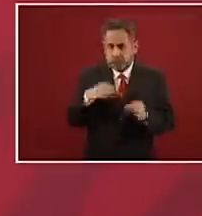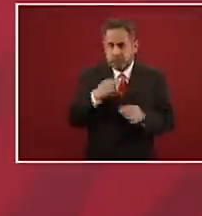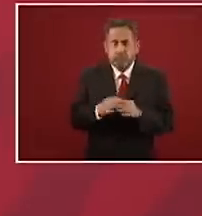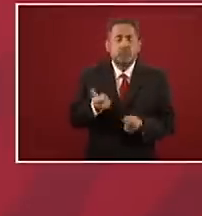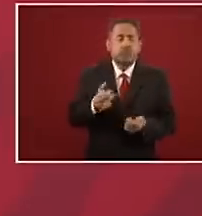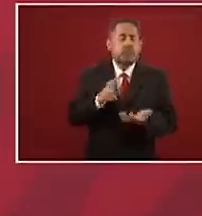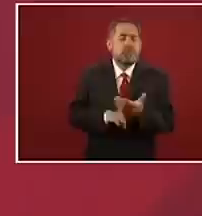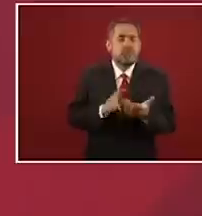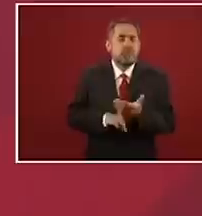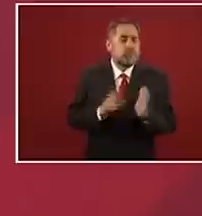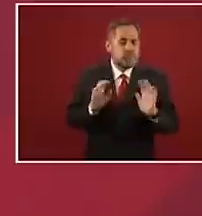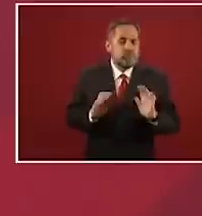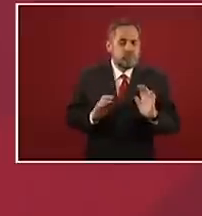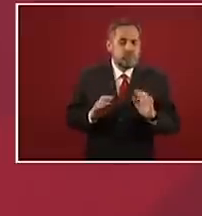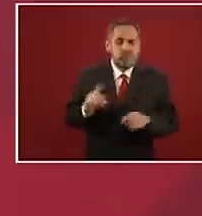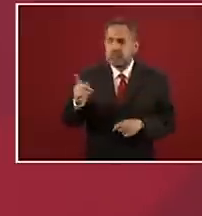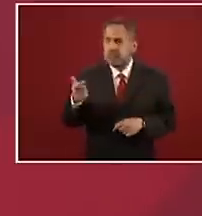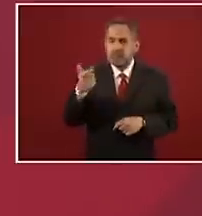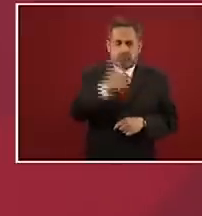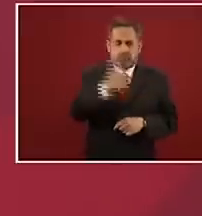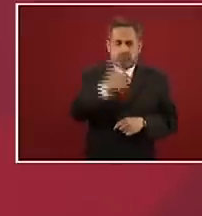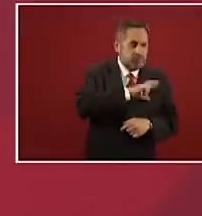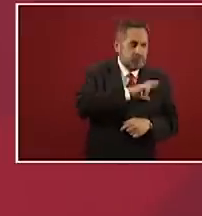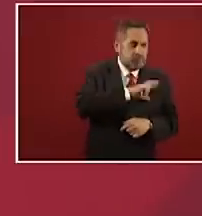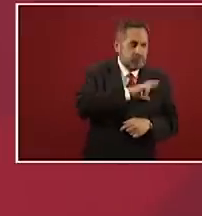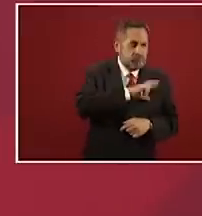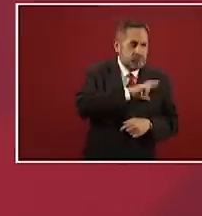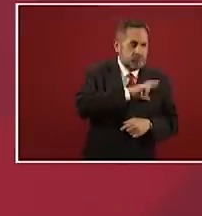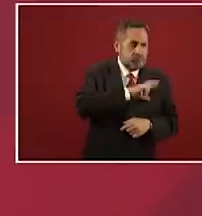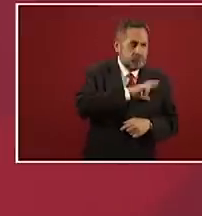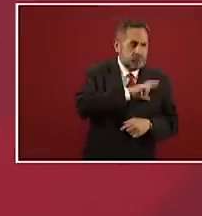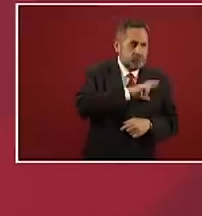cuánto cuesta volarlo por hora.